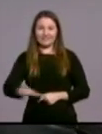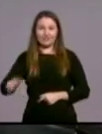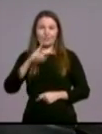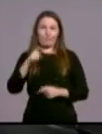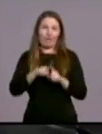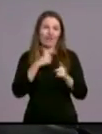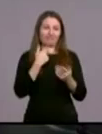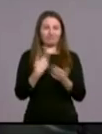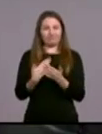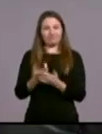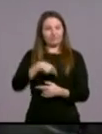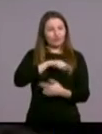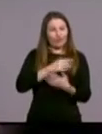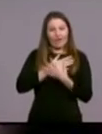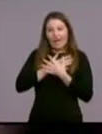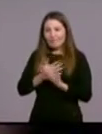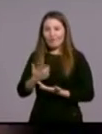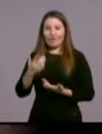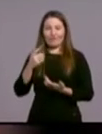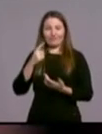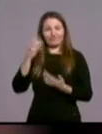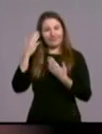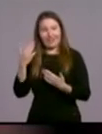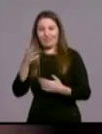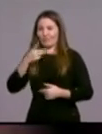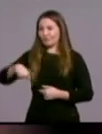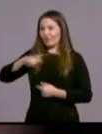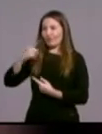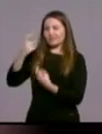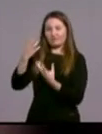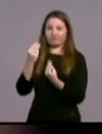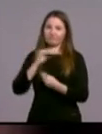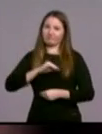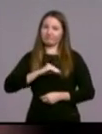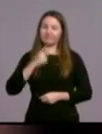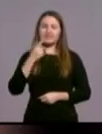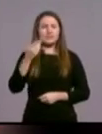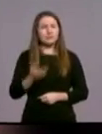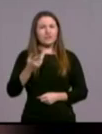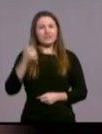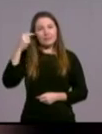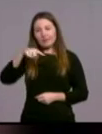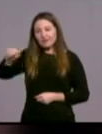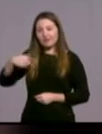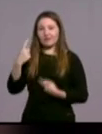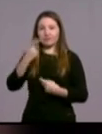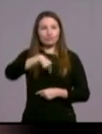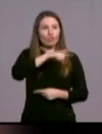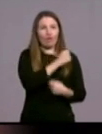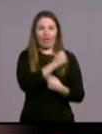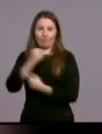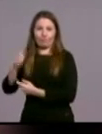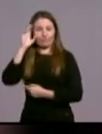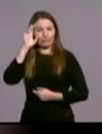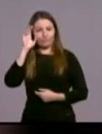lo que nos enseñan a través de sus testimonios esan recuerda que para ellos es muy importante saber que alguien les escucha la sección peque alfa del